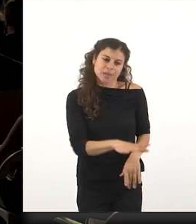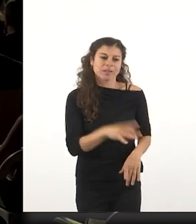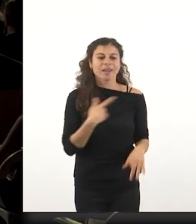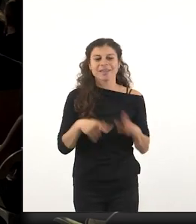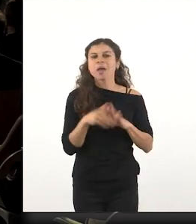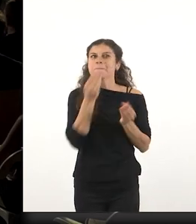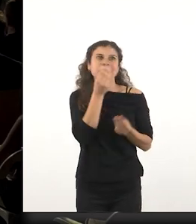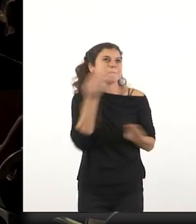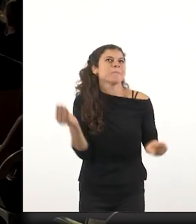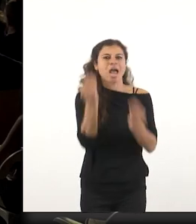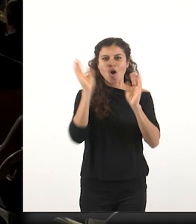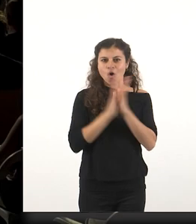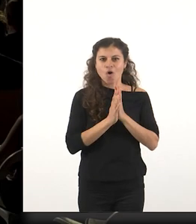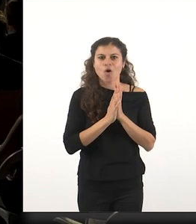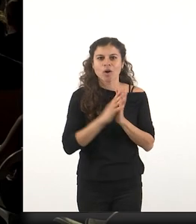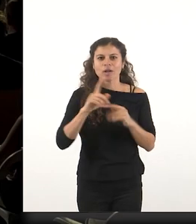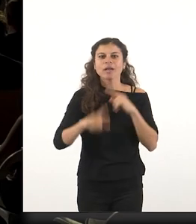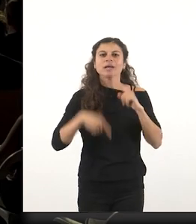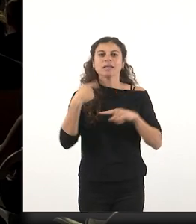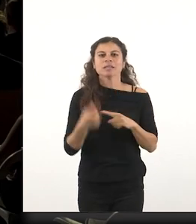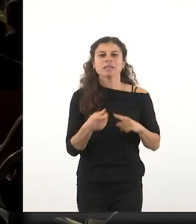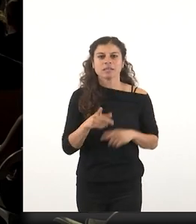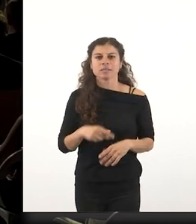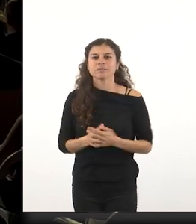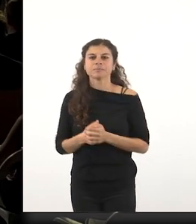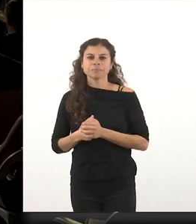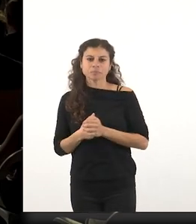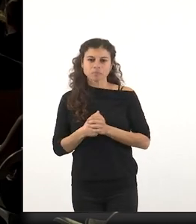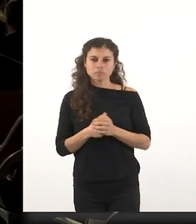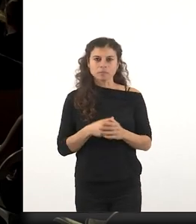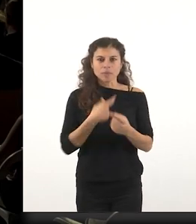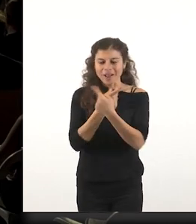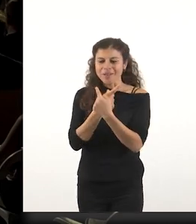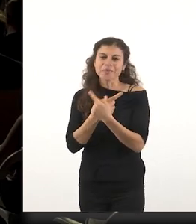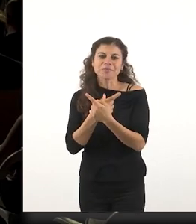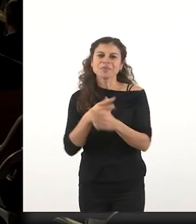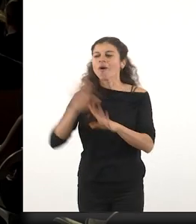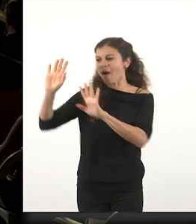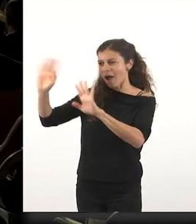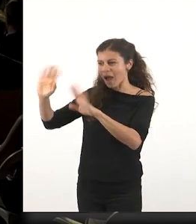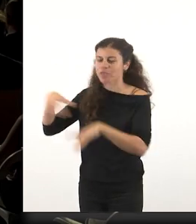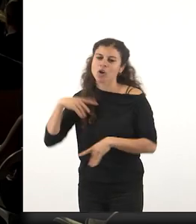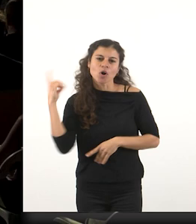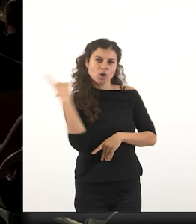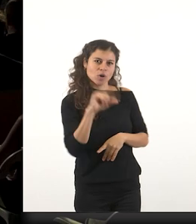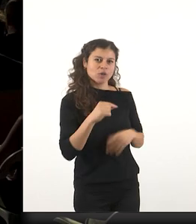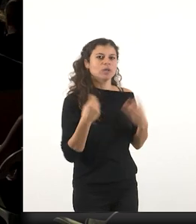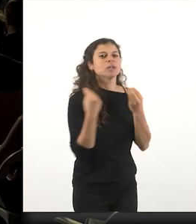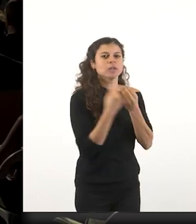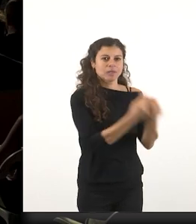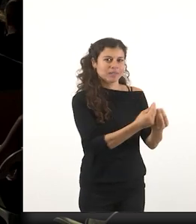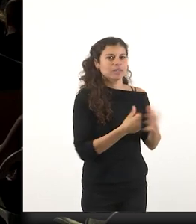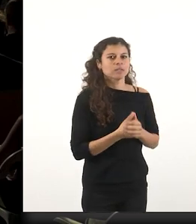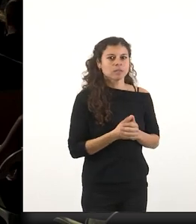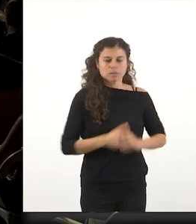con mi novio, hasta que vino sorpresa, traeme un ramo de flores al instituto, yo con un colega dando apunte que está ahí mi novio, nene. Oye, mañana 5 copias. Hasta luego, guapo.